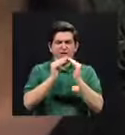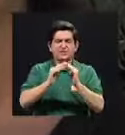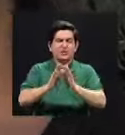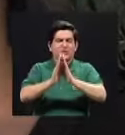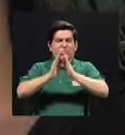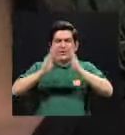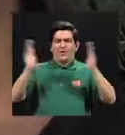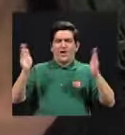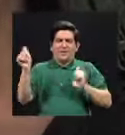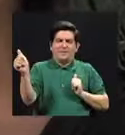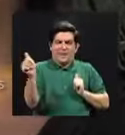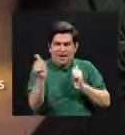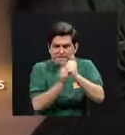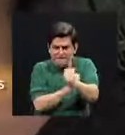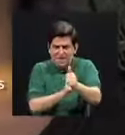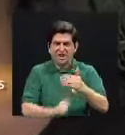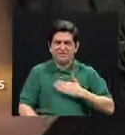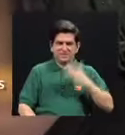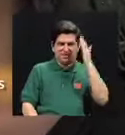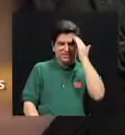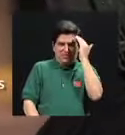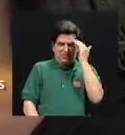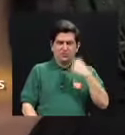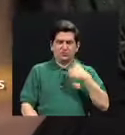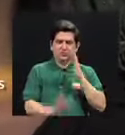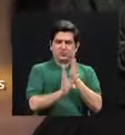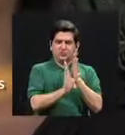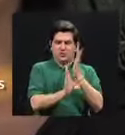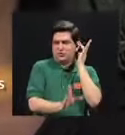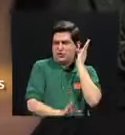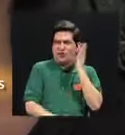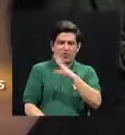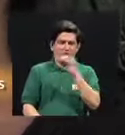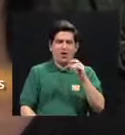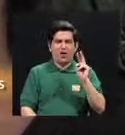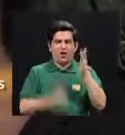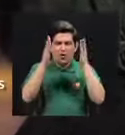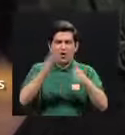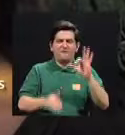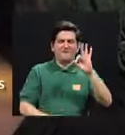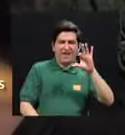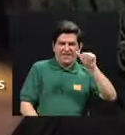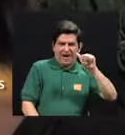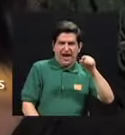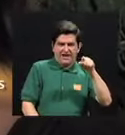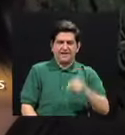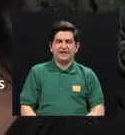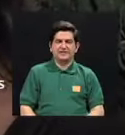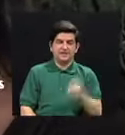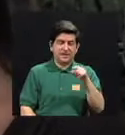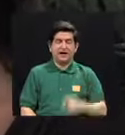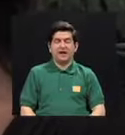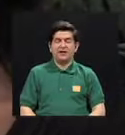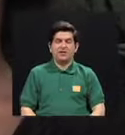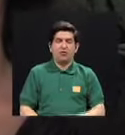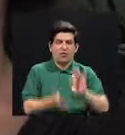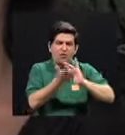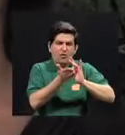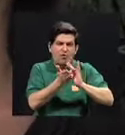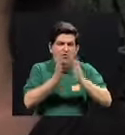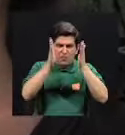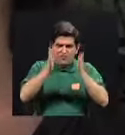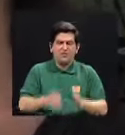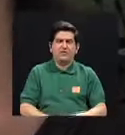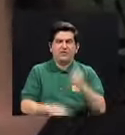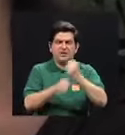es algo muy amplio, que trasciende mis conocimientos como psicóloga o del compañero Freddy Arias como farmacéutico.